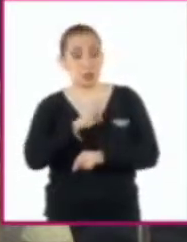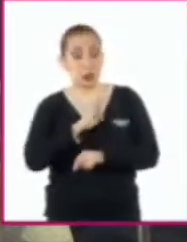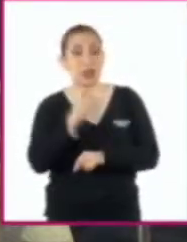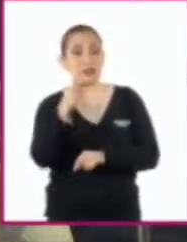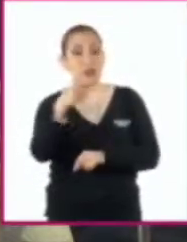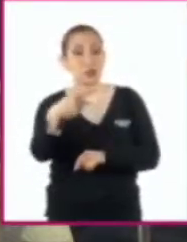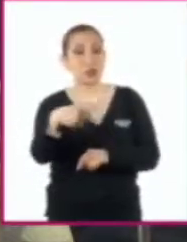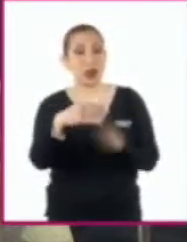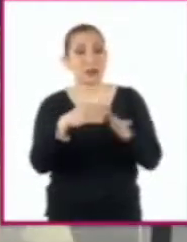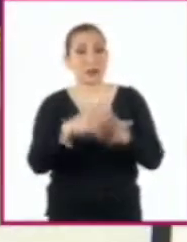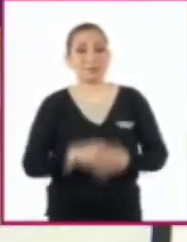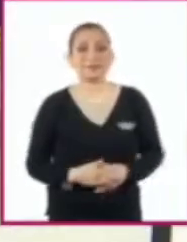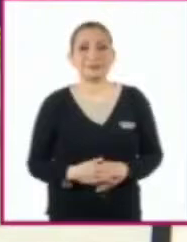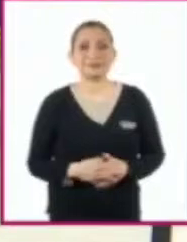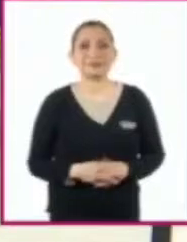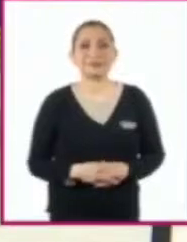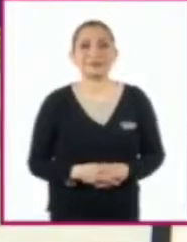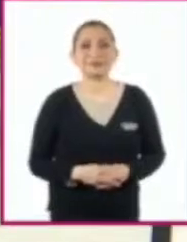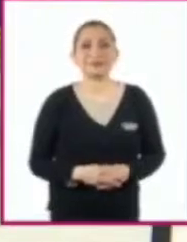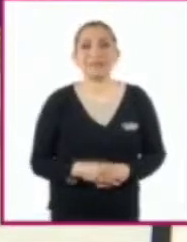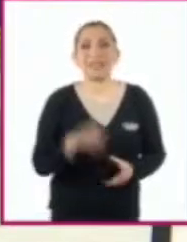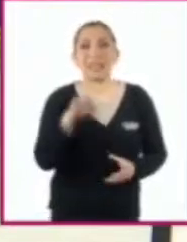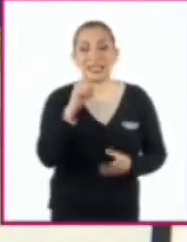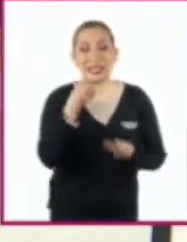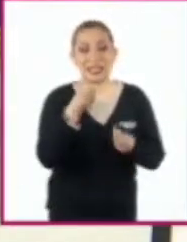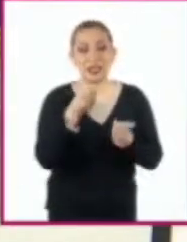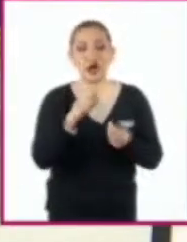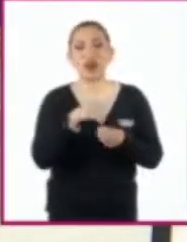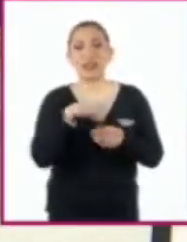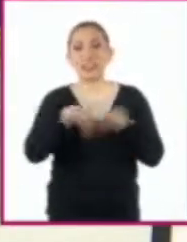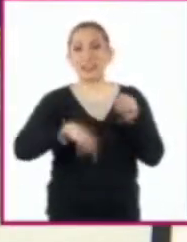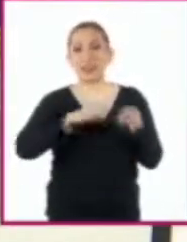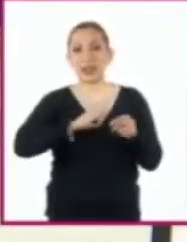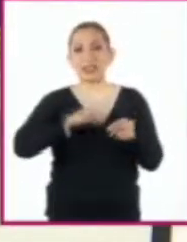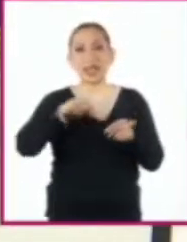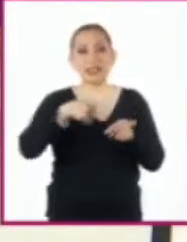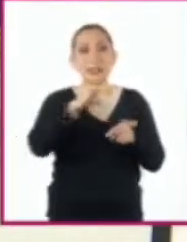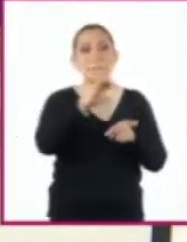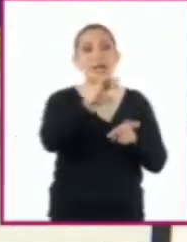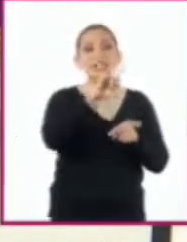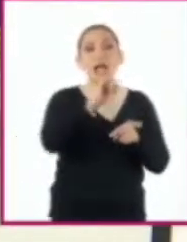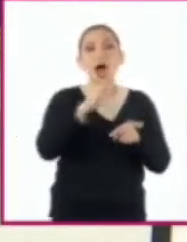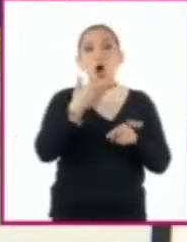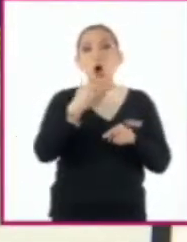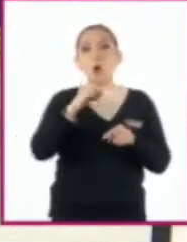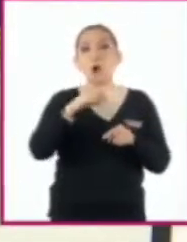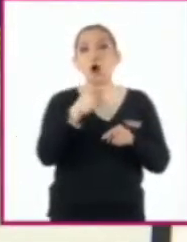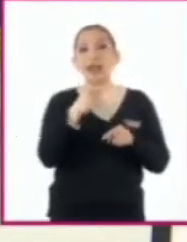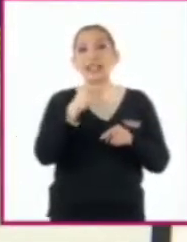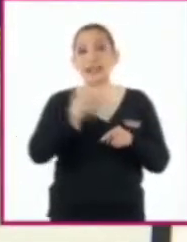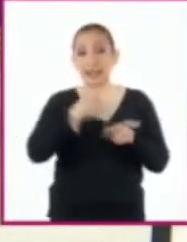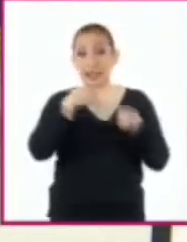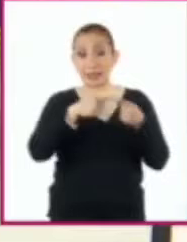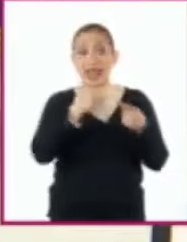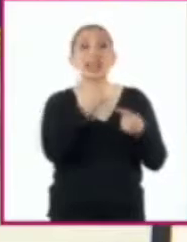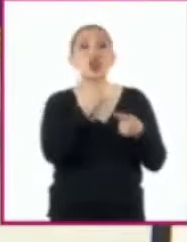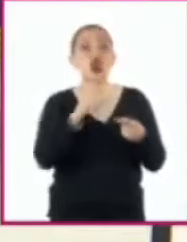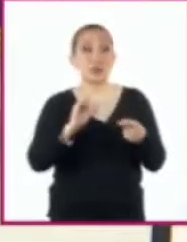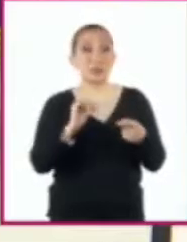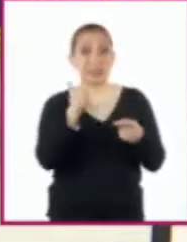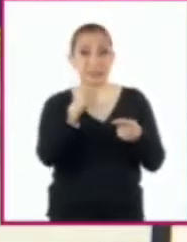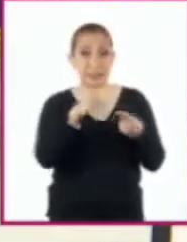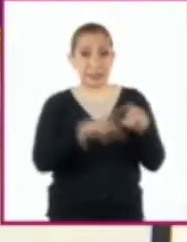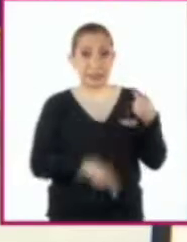realizar desde su casa. El líquido desinfectante es una mezcla homogénea que contiene como componentes alcohol del